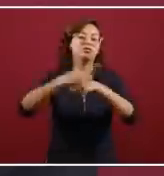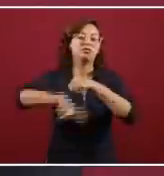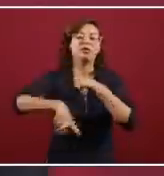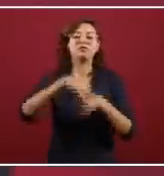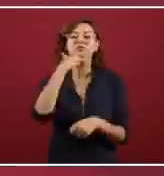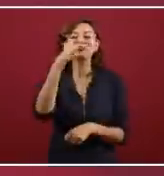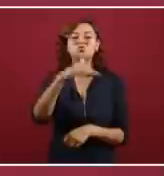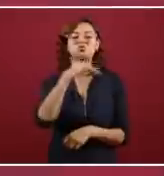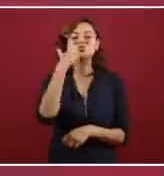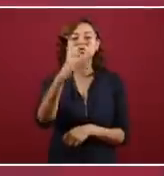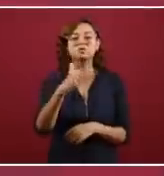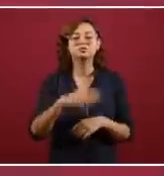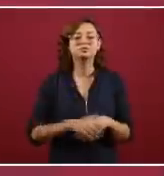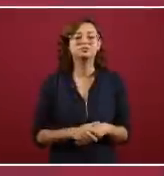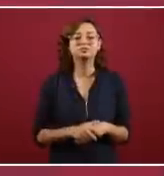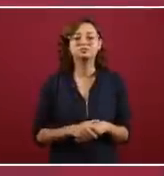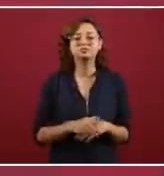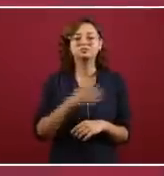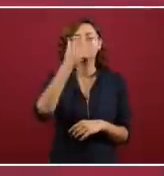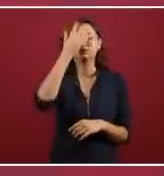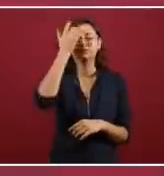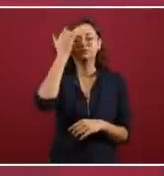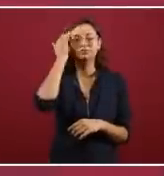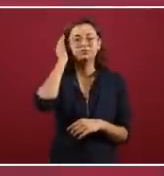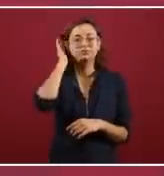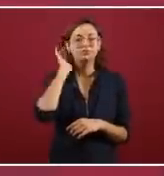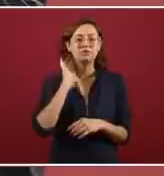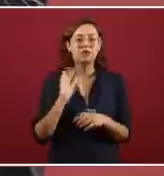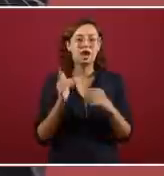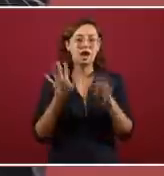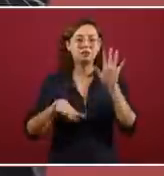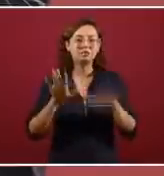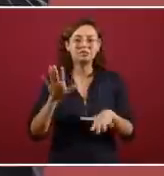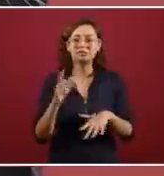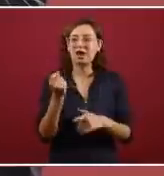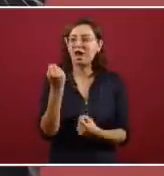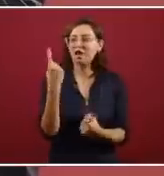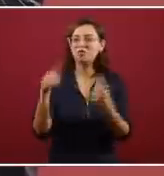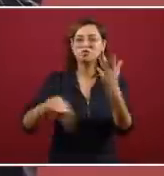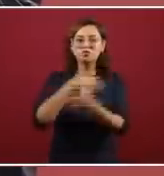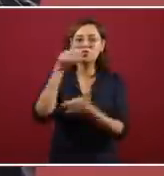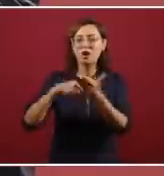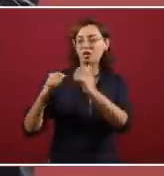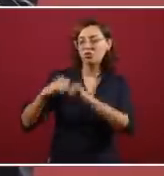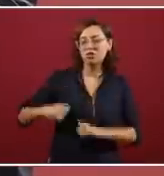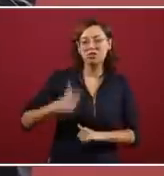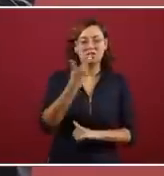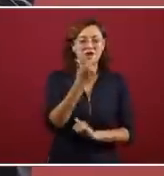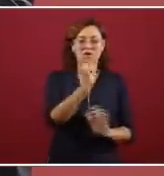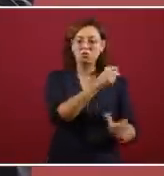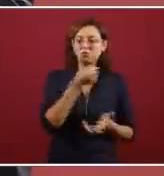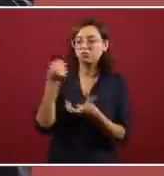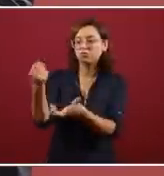No en todos lados podemos transferir los fondos así a las autoridades,